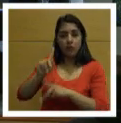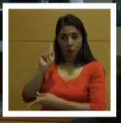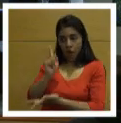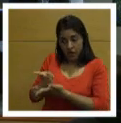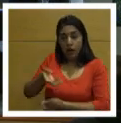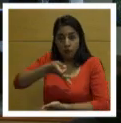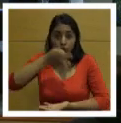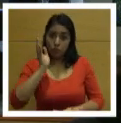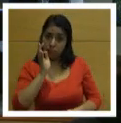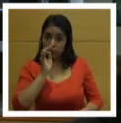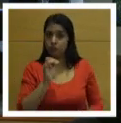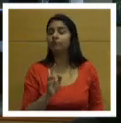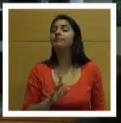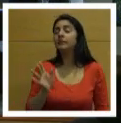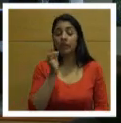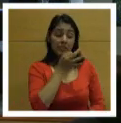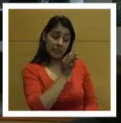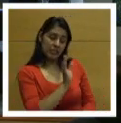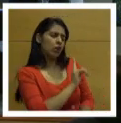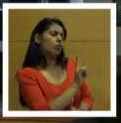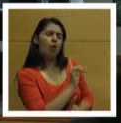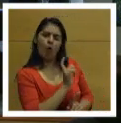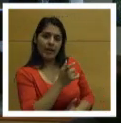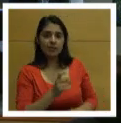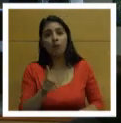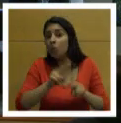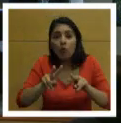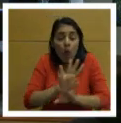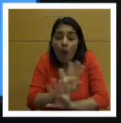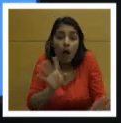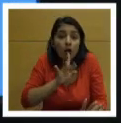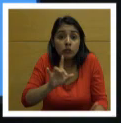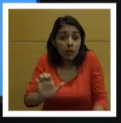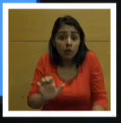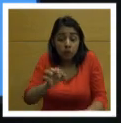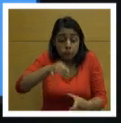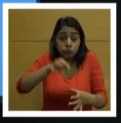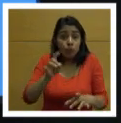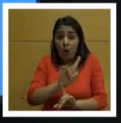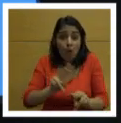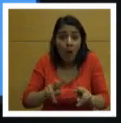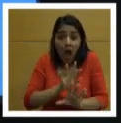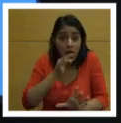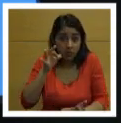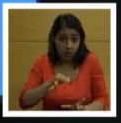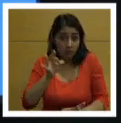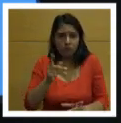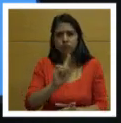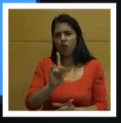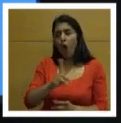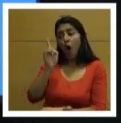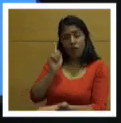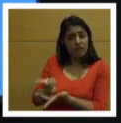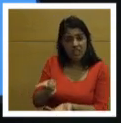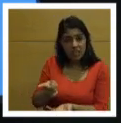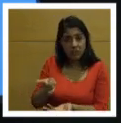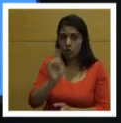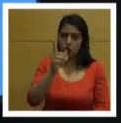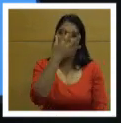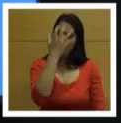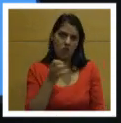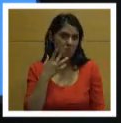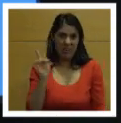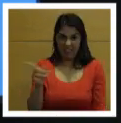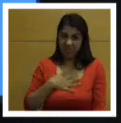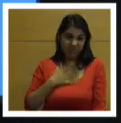no, gracias, entonces no hagas la taza de té en lo absoluto. Simplemente no le hagas té. No obligues a tomar té. No te enojes porque